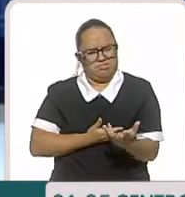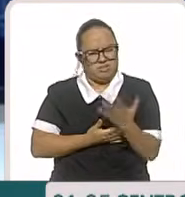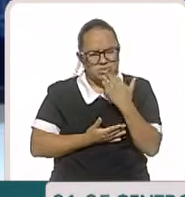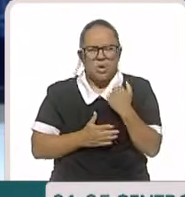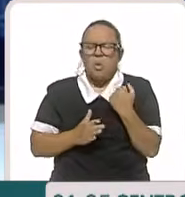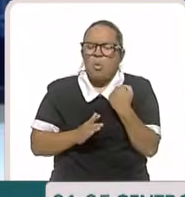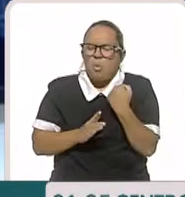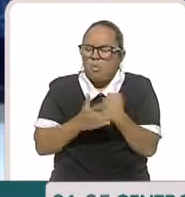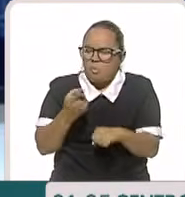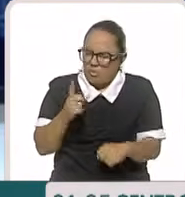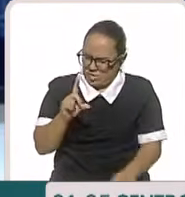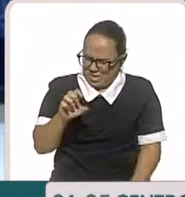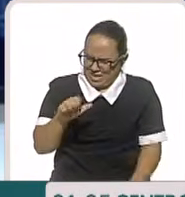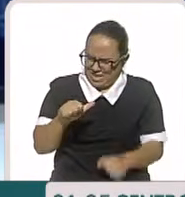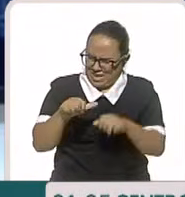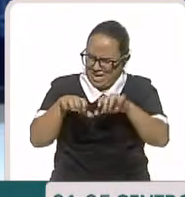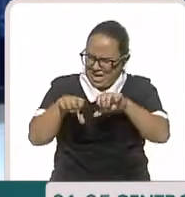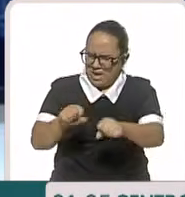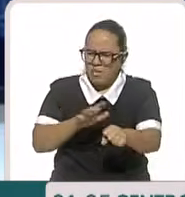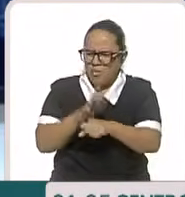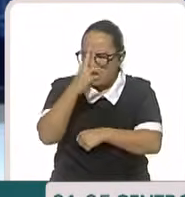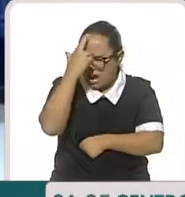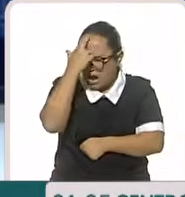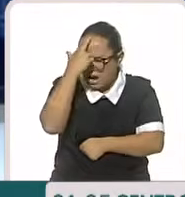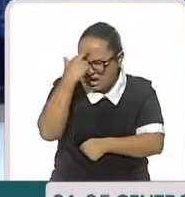¿Es esto una